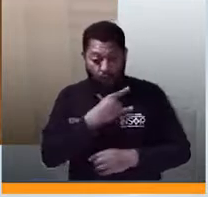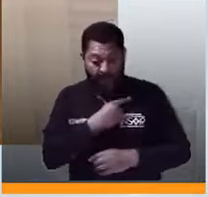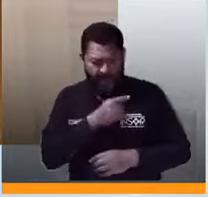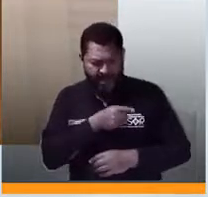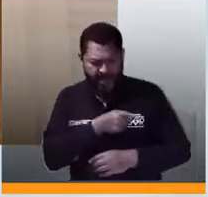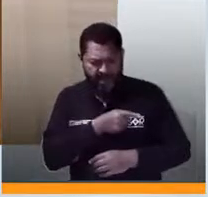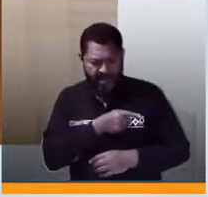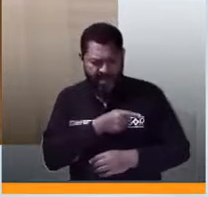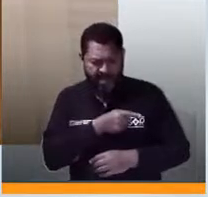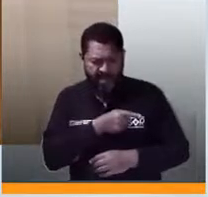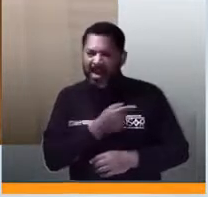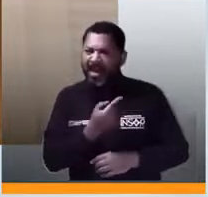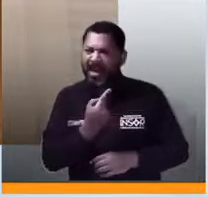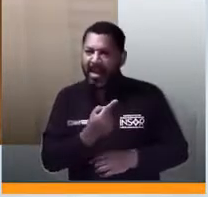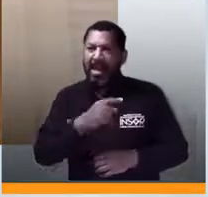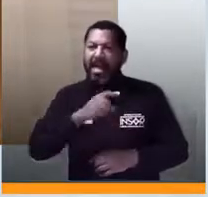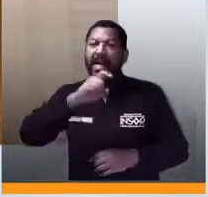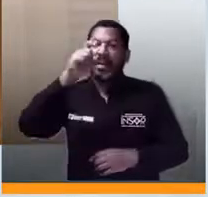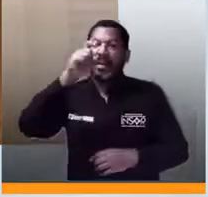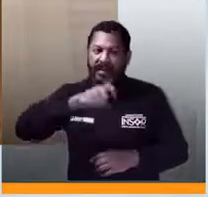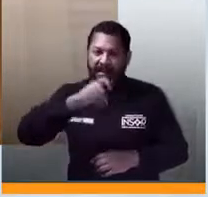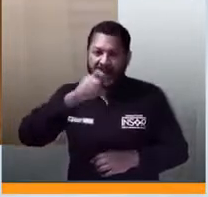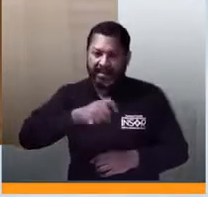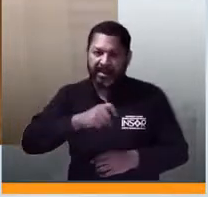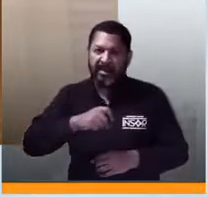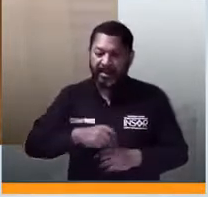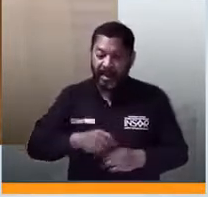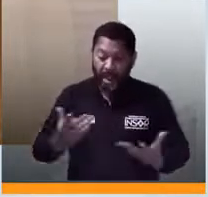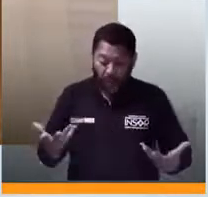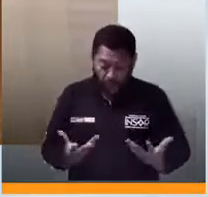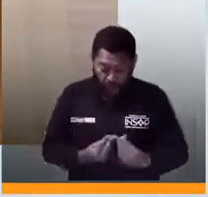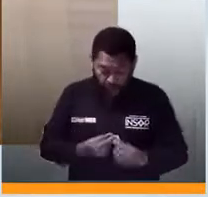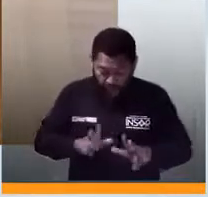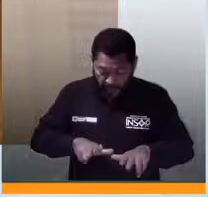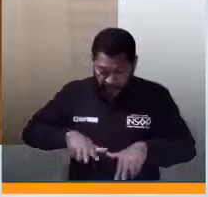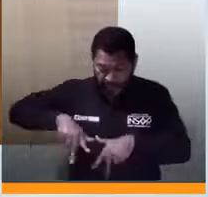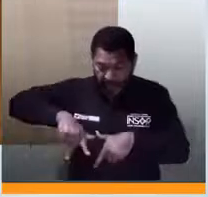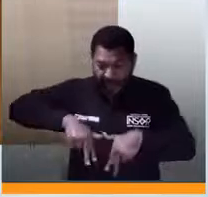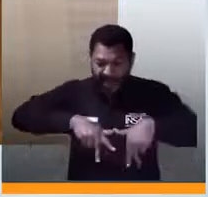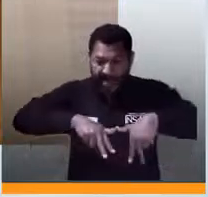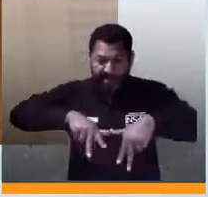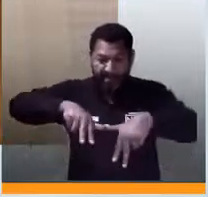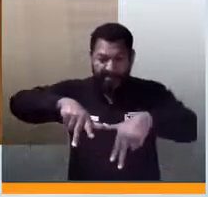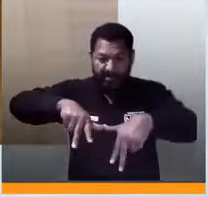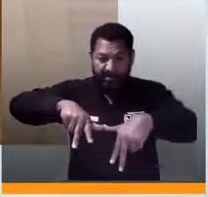debemos todos, necesitamos caminar juntos y